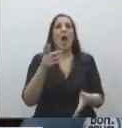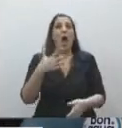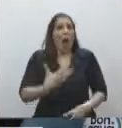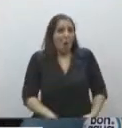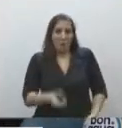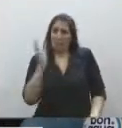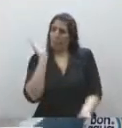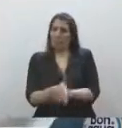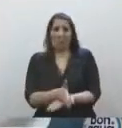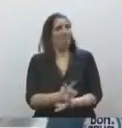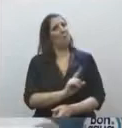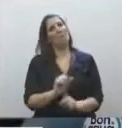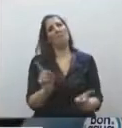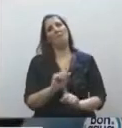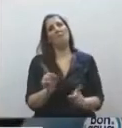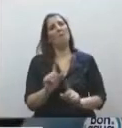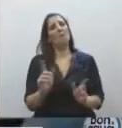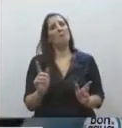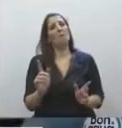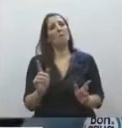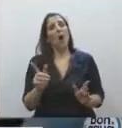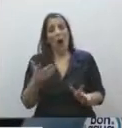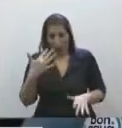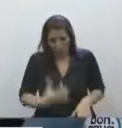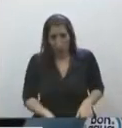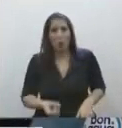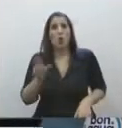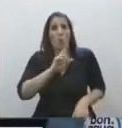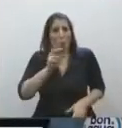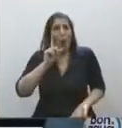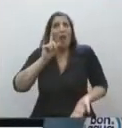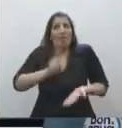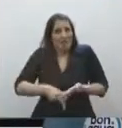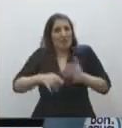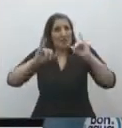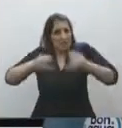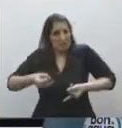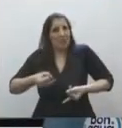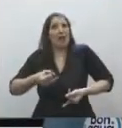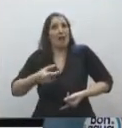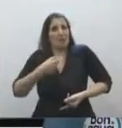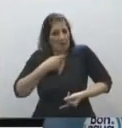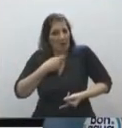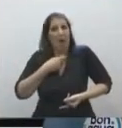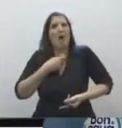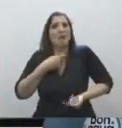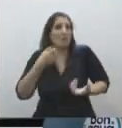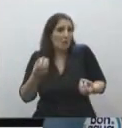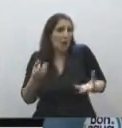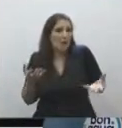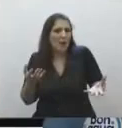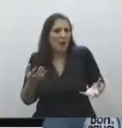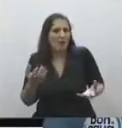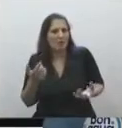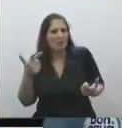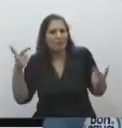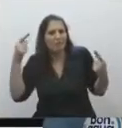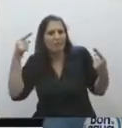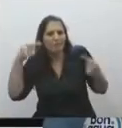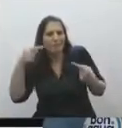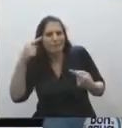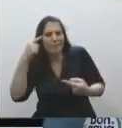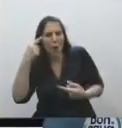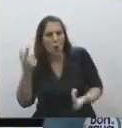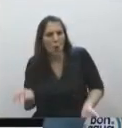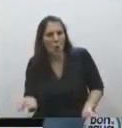Porque muchas veces decimos, bueno, ya se rechazó el tema del aborto y lo trató el Senado. Y en realidad lo que nosotros ganamos es tiempo nada